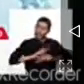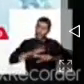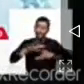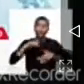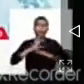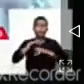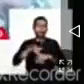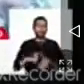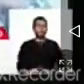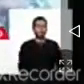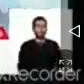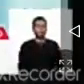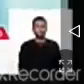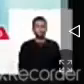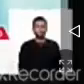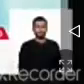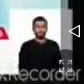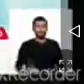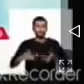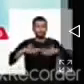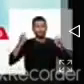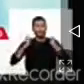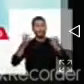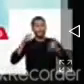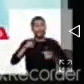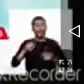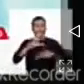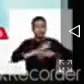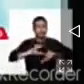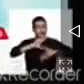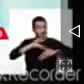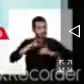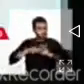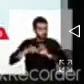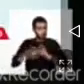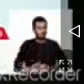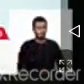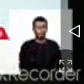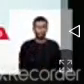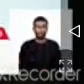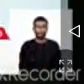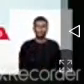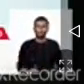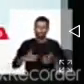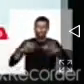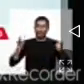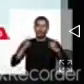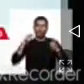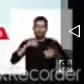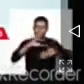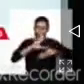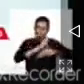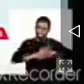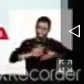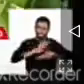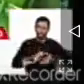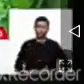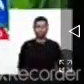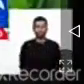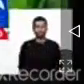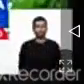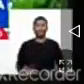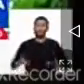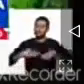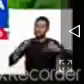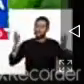Pacífico. Feliz aniversario, Alianza del Pacífico. Feliz aniversario, Alianza del Pacífico.